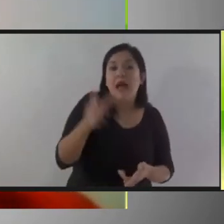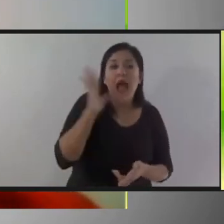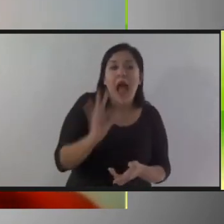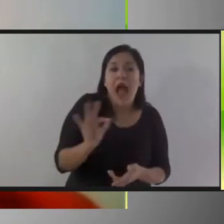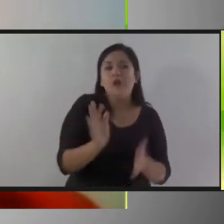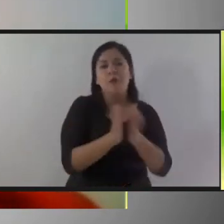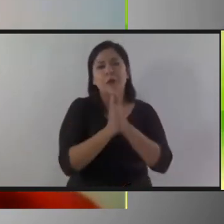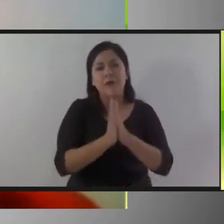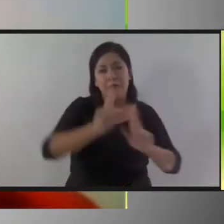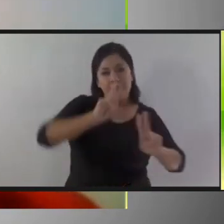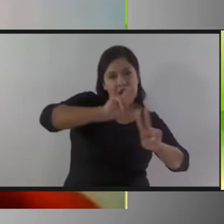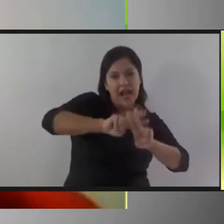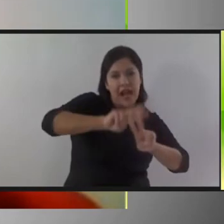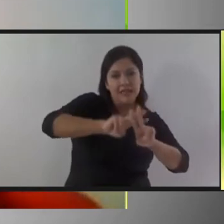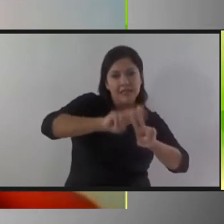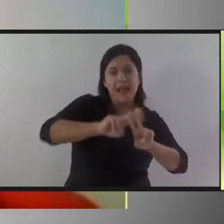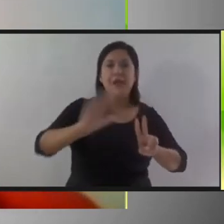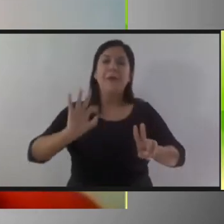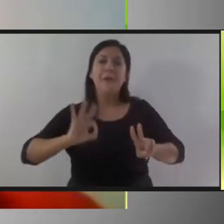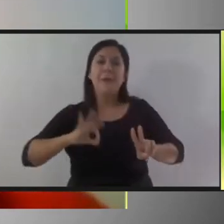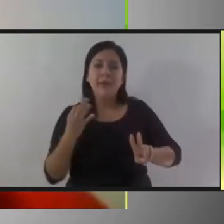hashtag VidasVivibles.